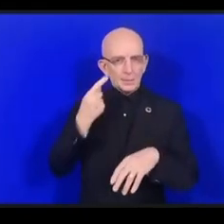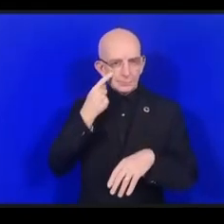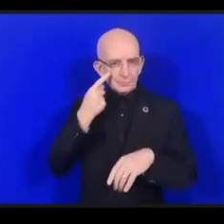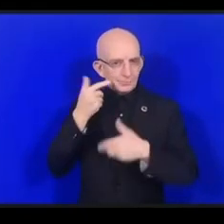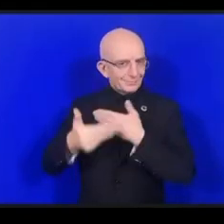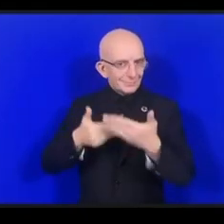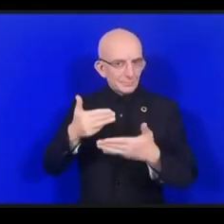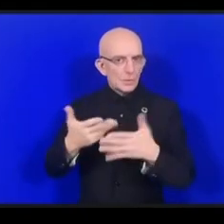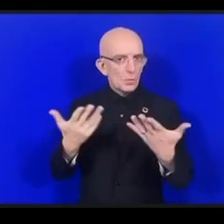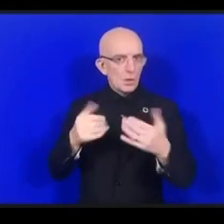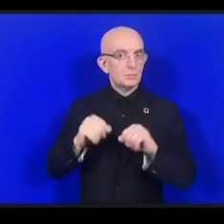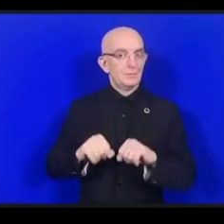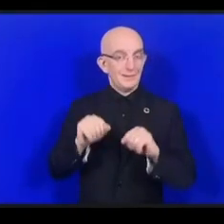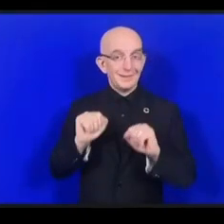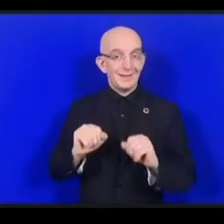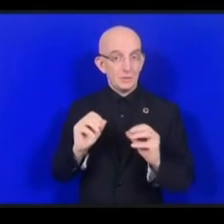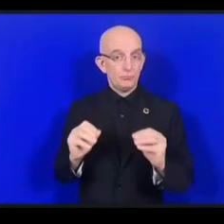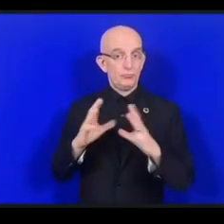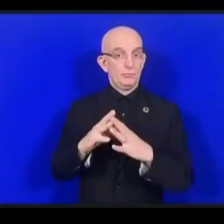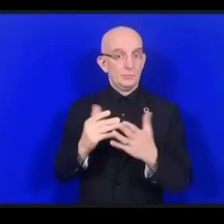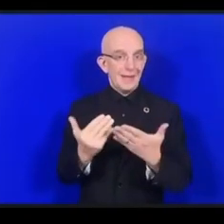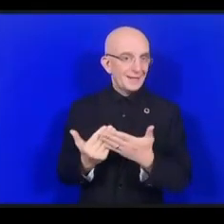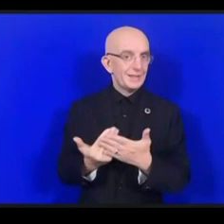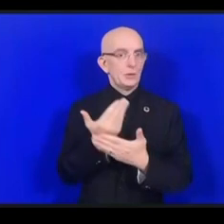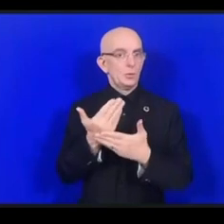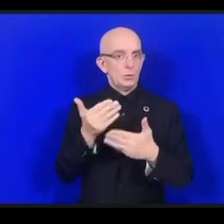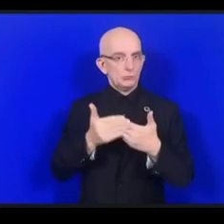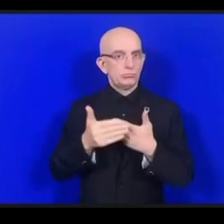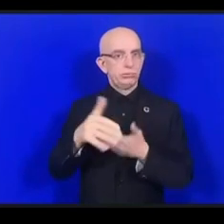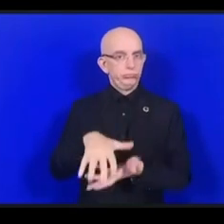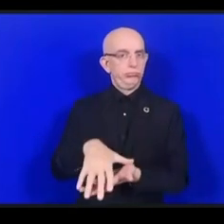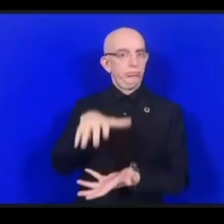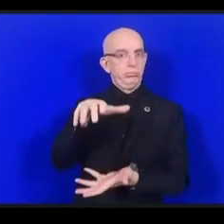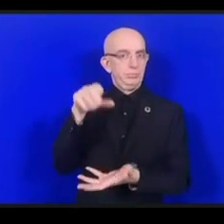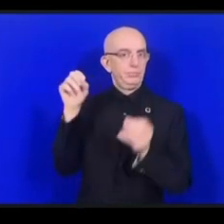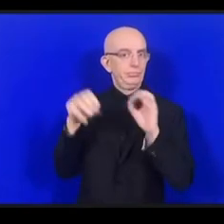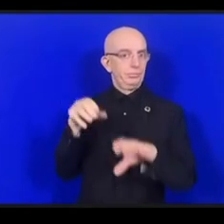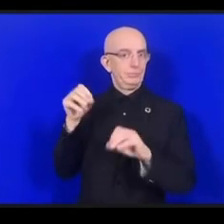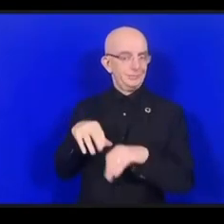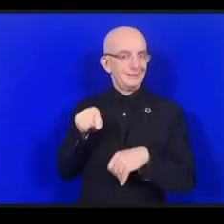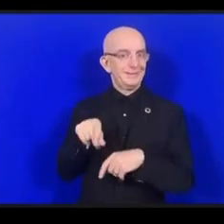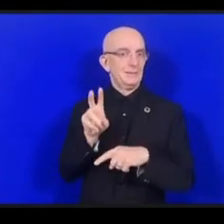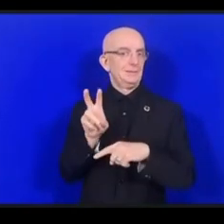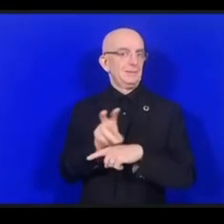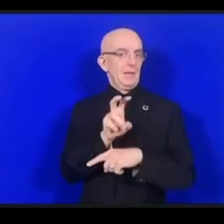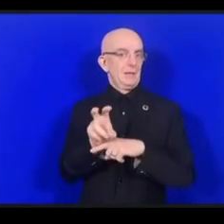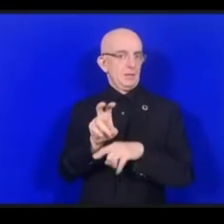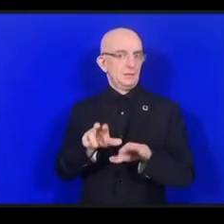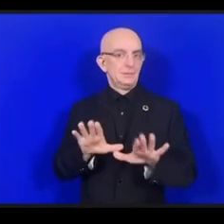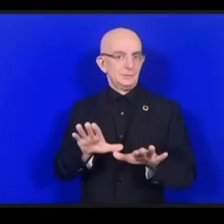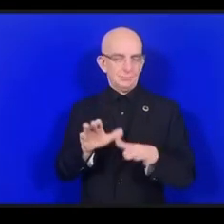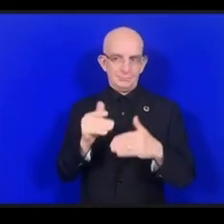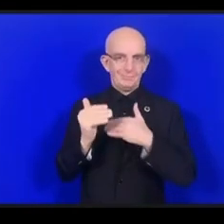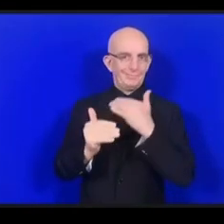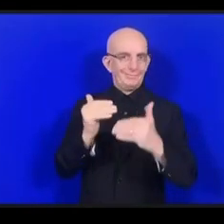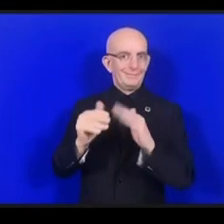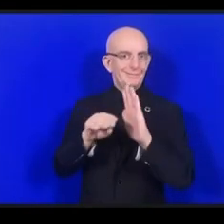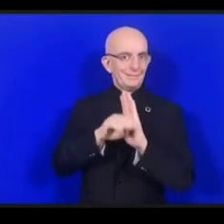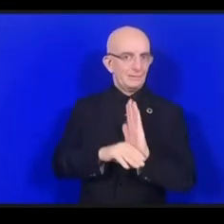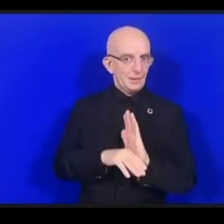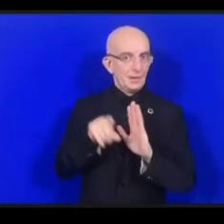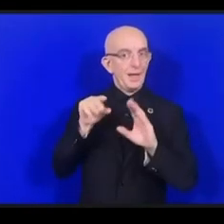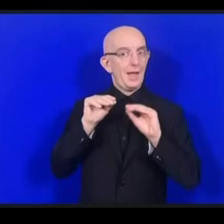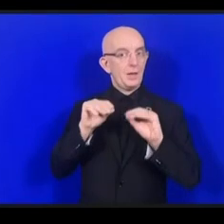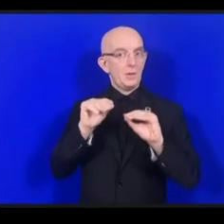ciberseguridad que los docentes puedan utilizar y que puedan cumplir los requisitos de la industria tenemos otro grupo de trabajo que examina